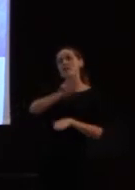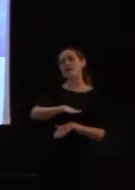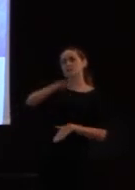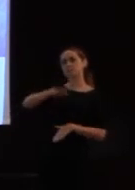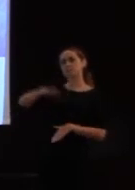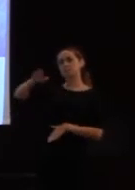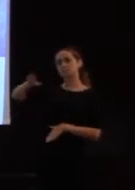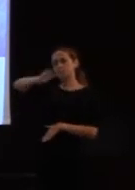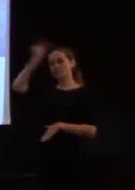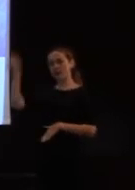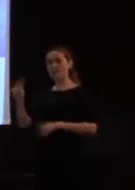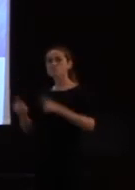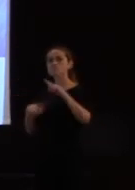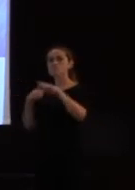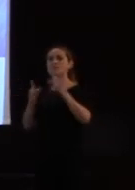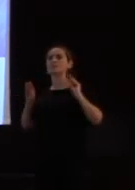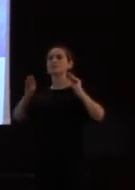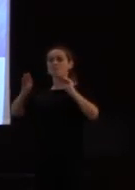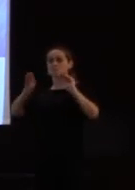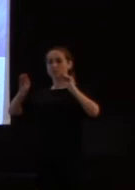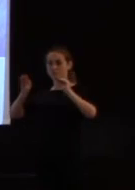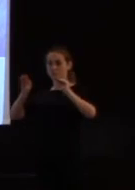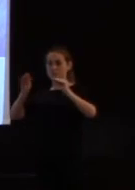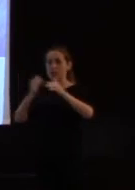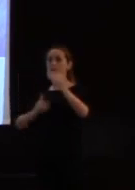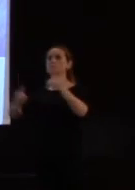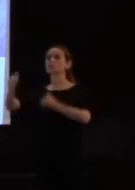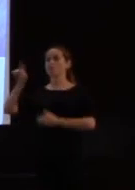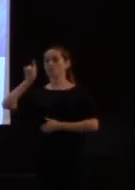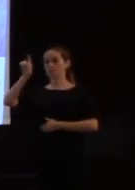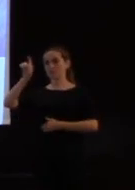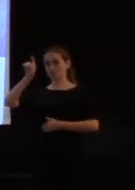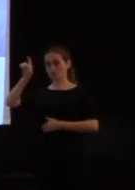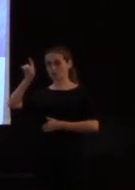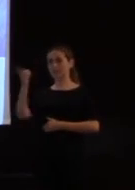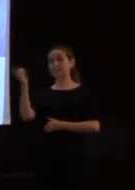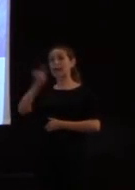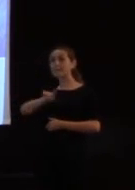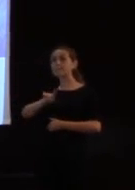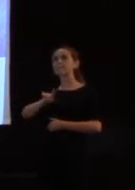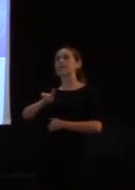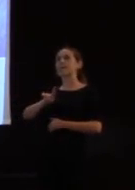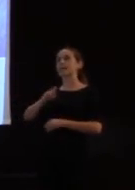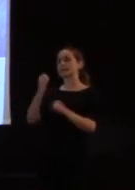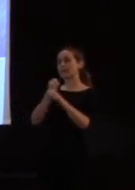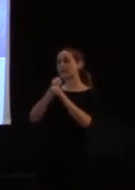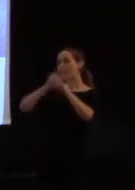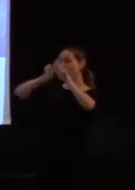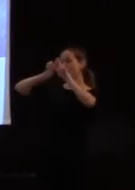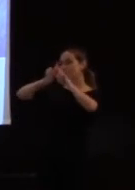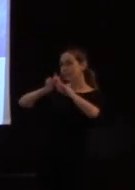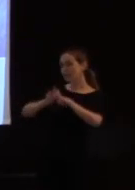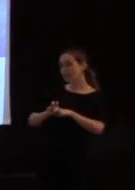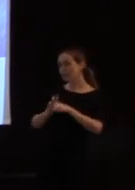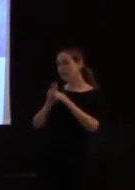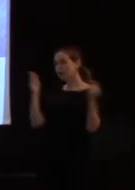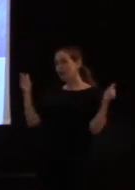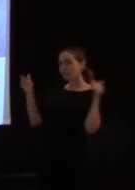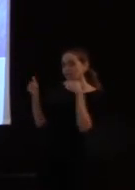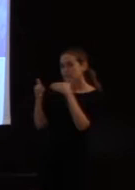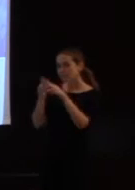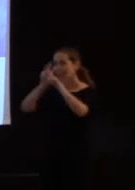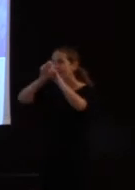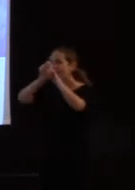formación del profesorado. Su trayectoria investigadora se orienta también hacia el análisis del discurso